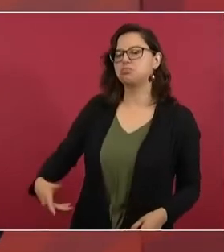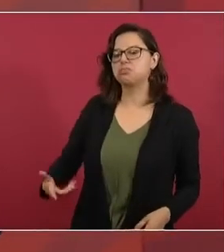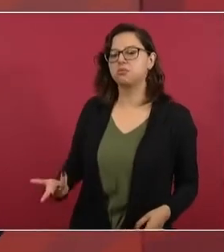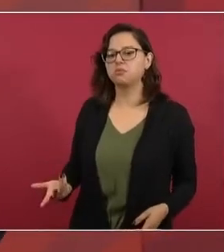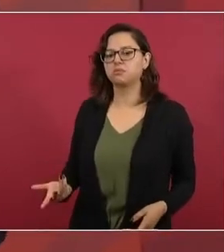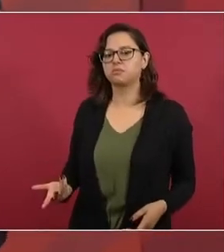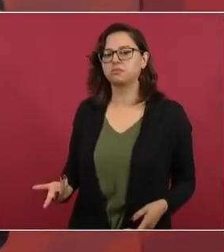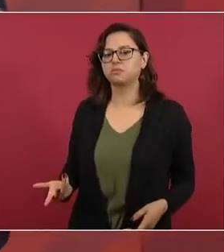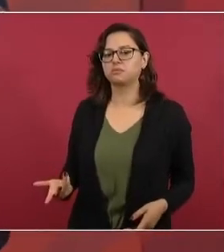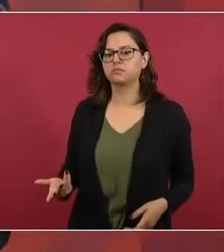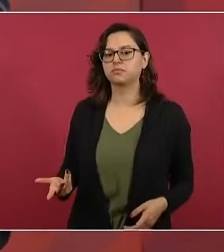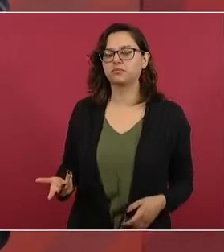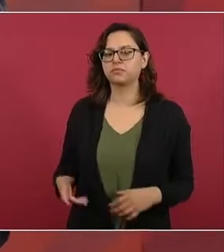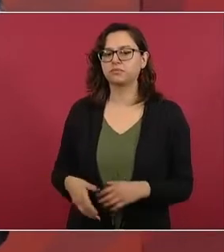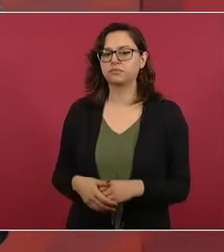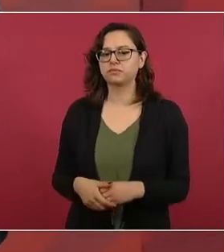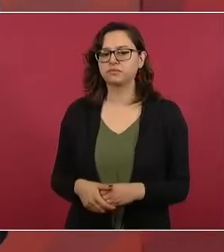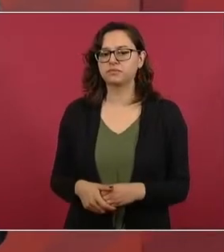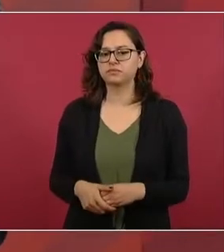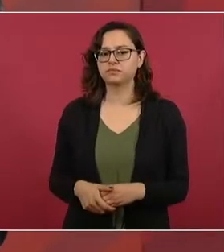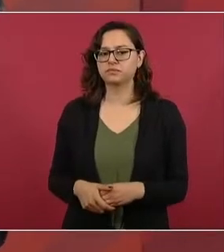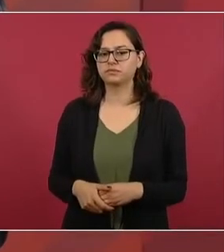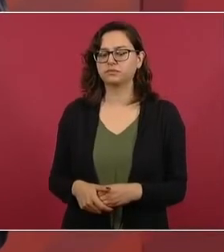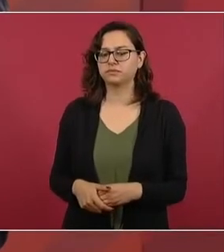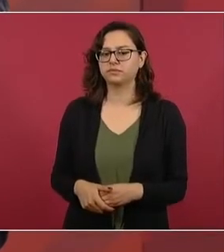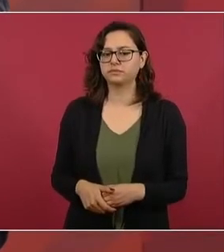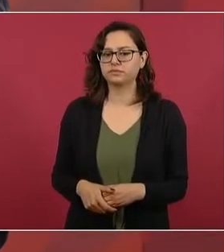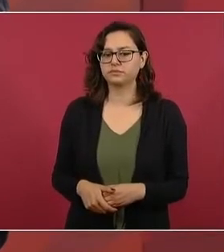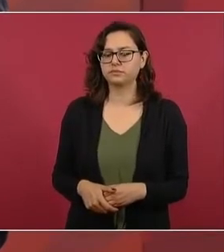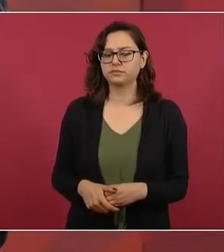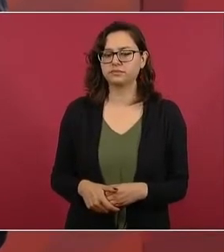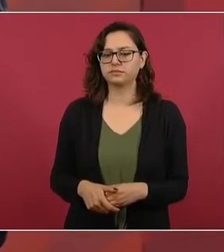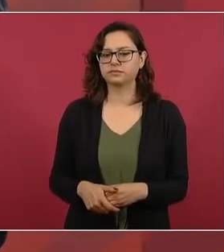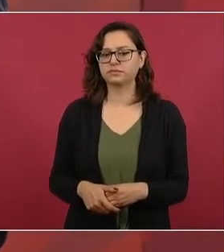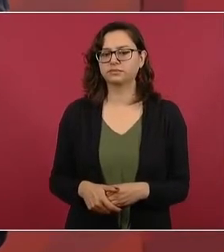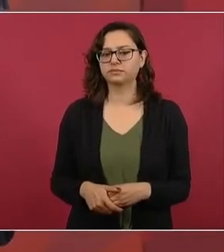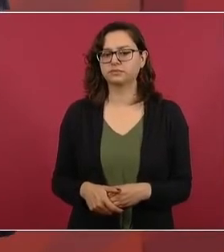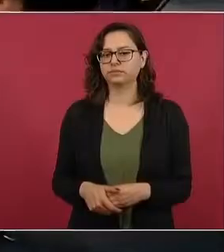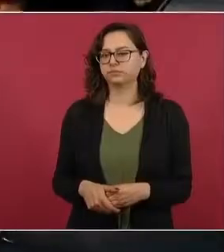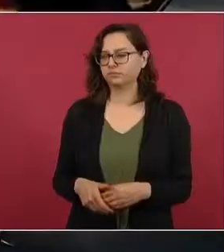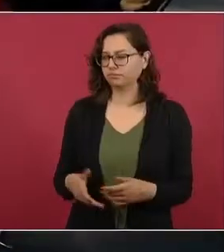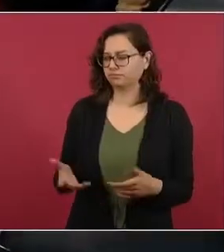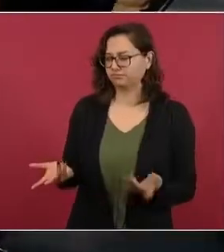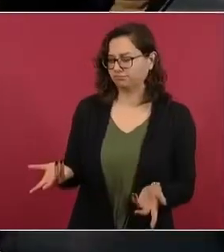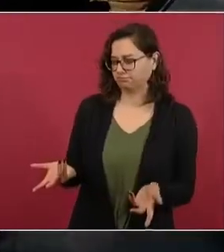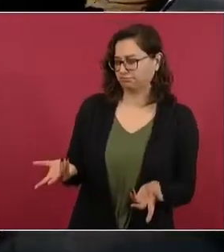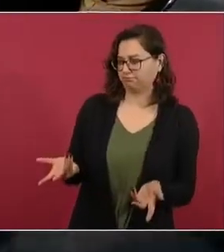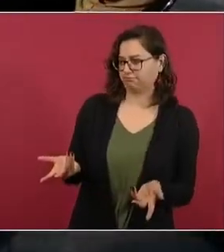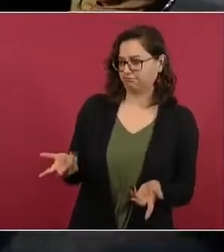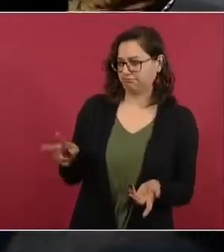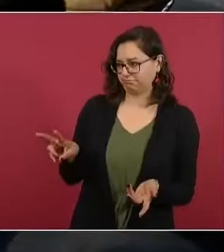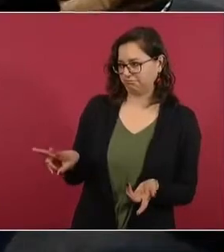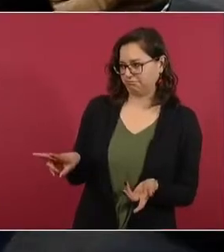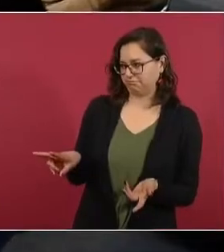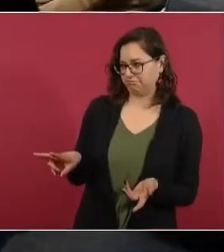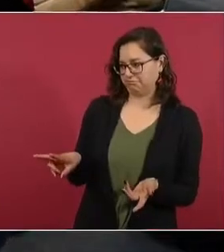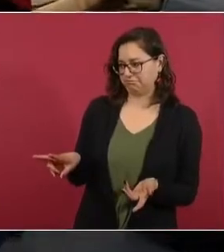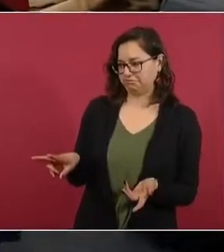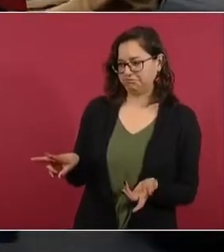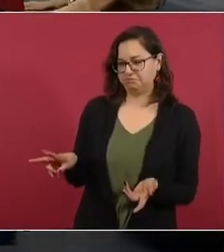O más arriba. Pues eso